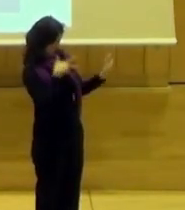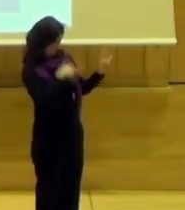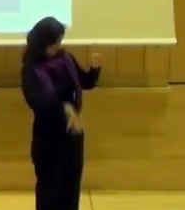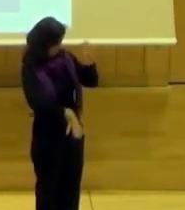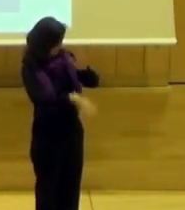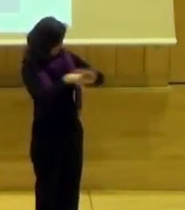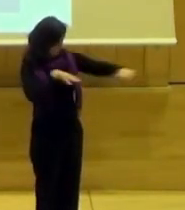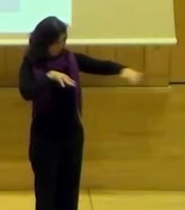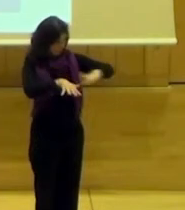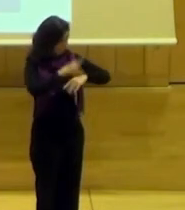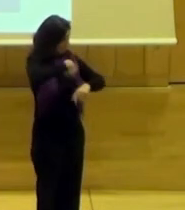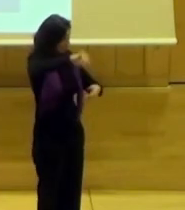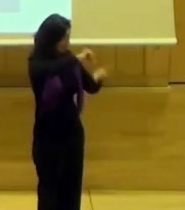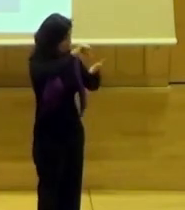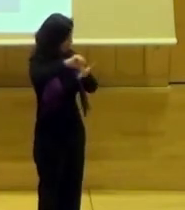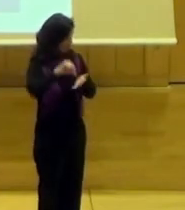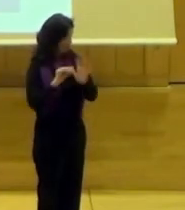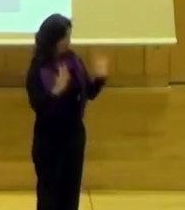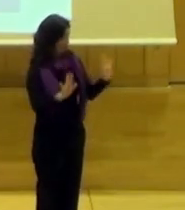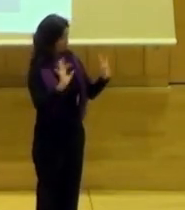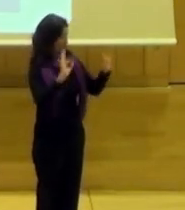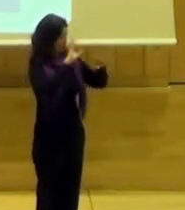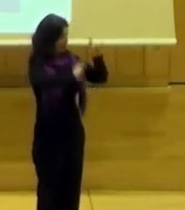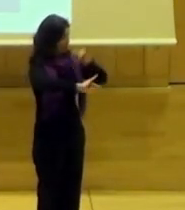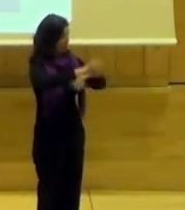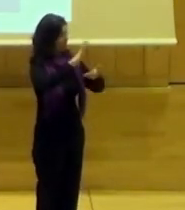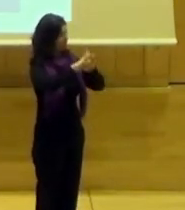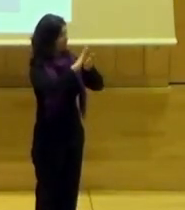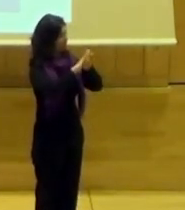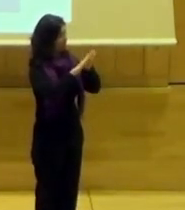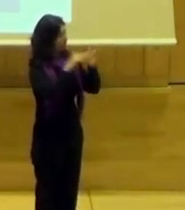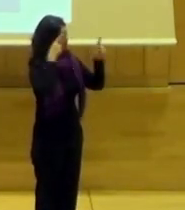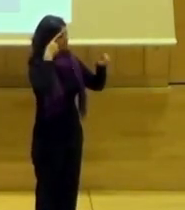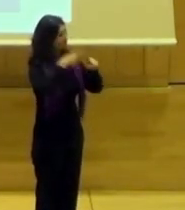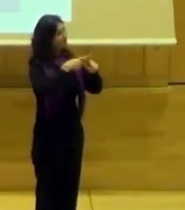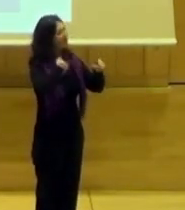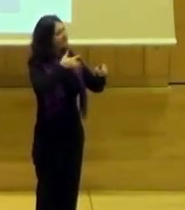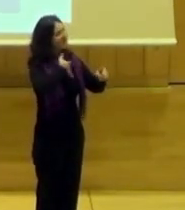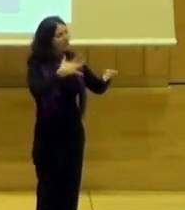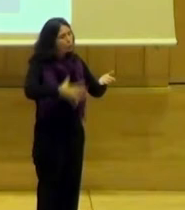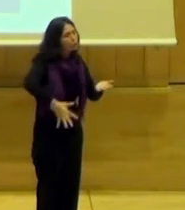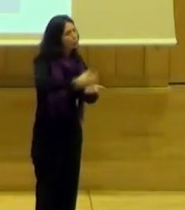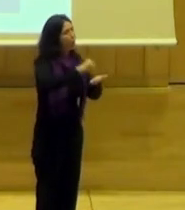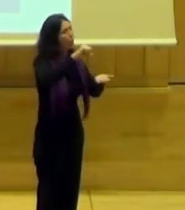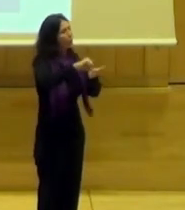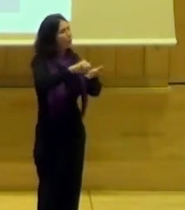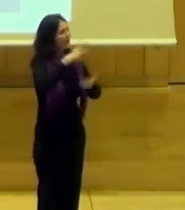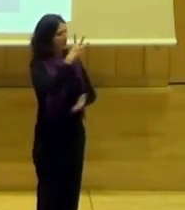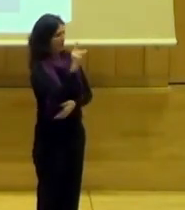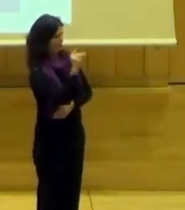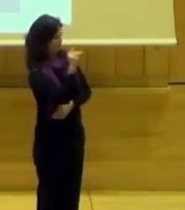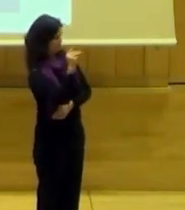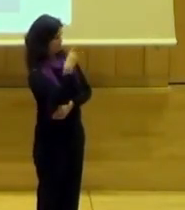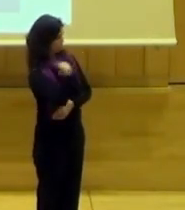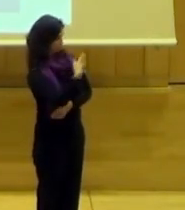y no digo el Albaicín y Sacromonte, sino la ciudad en el entorno urbano hacia el 3D, ¿vale? Vamos a